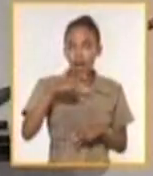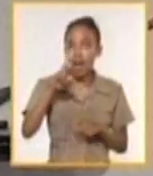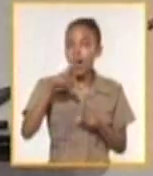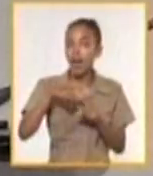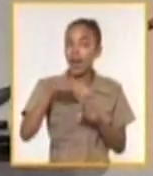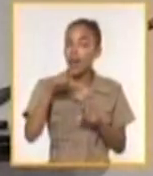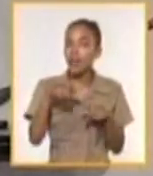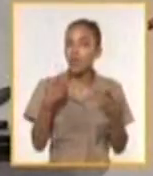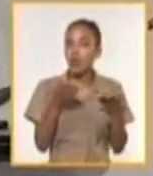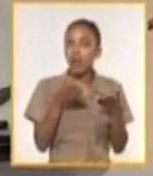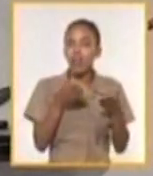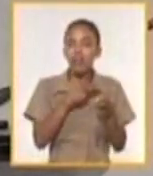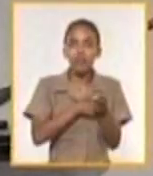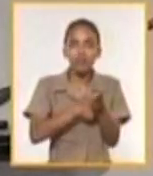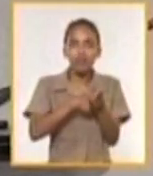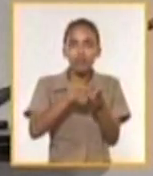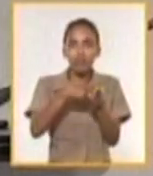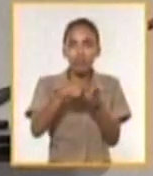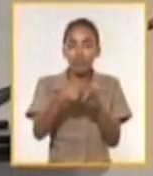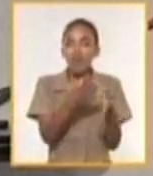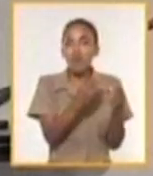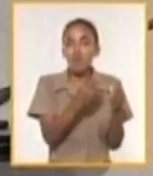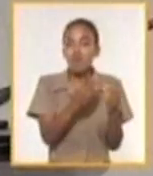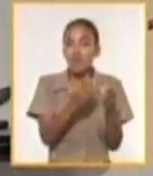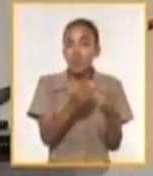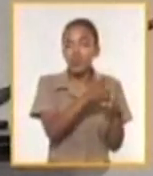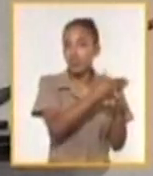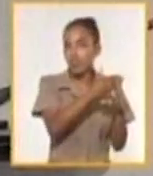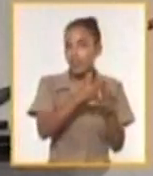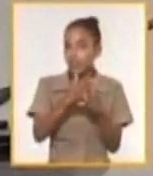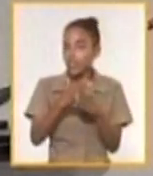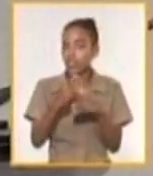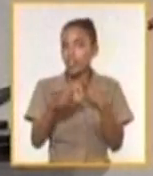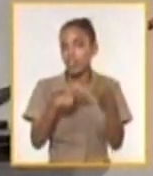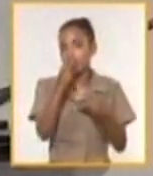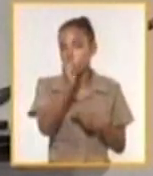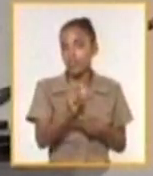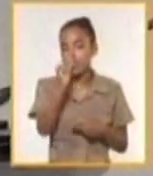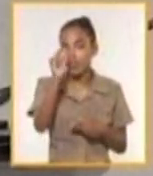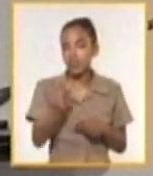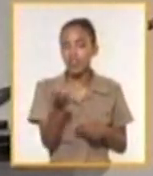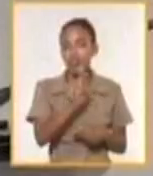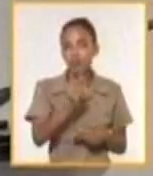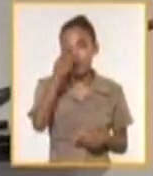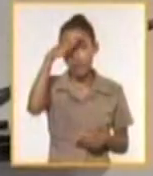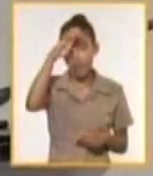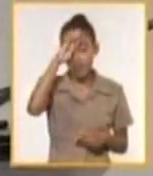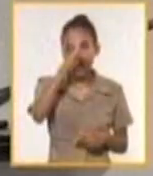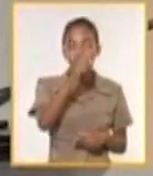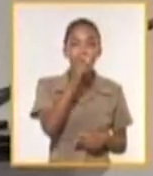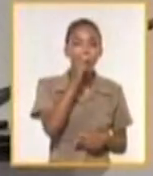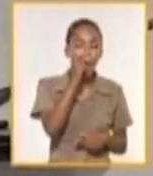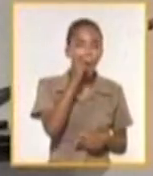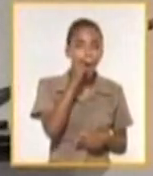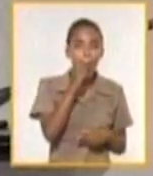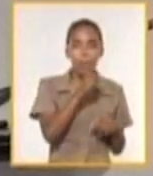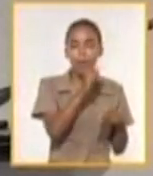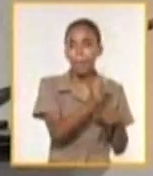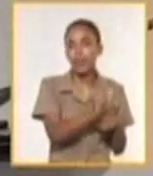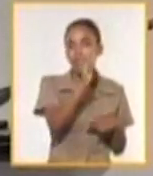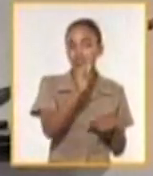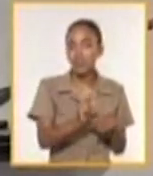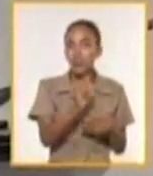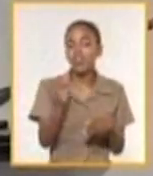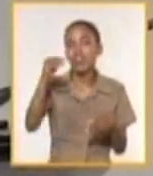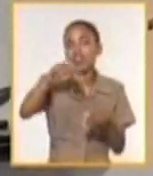trayectoria por la que pasaron muchos de los hacedores de la Revolución Cubana, de los hombres que constituyeron la